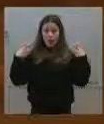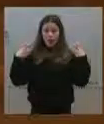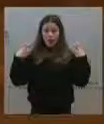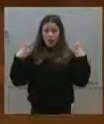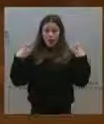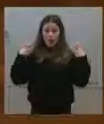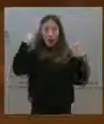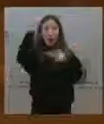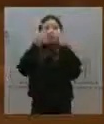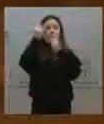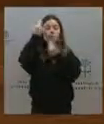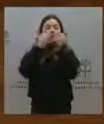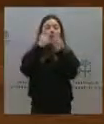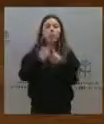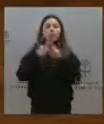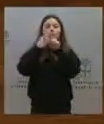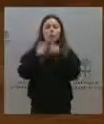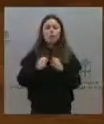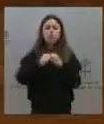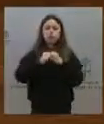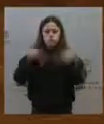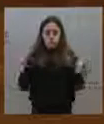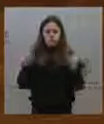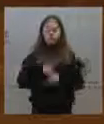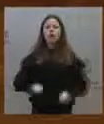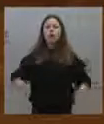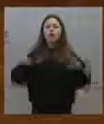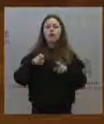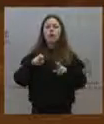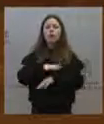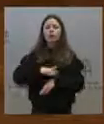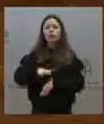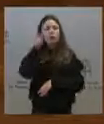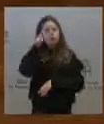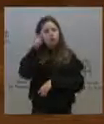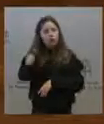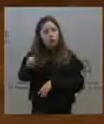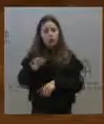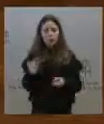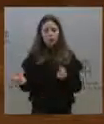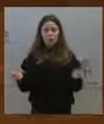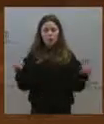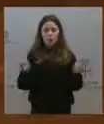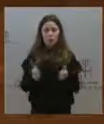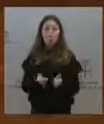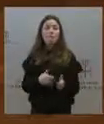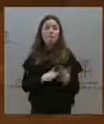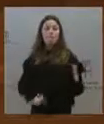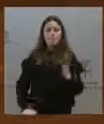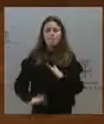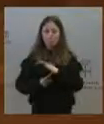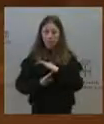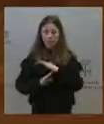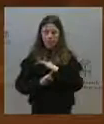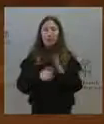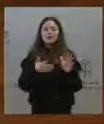la recuperación del medio rural y frenar la pérdida de población. Consolidar la recuperación del medio rural. ¿De qué consolidación y de qué recuperación está hablando del